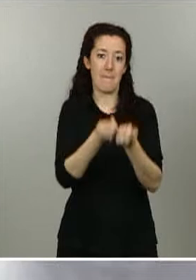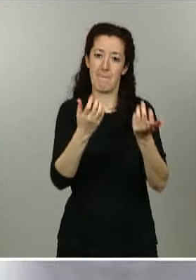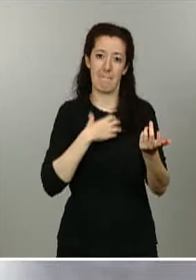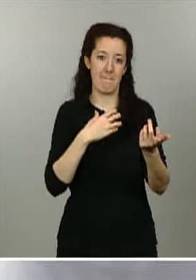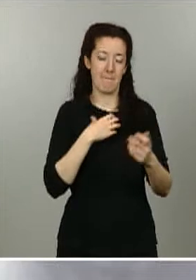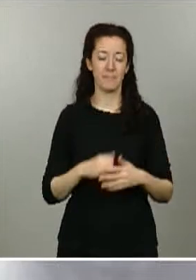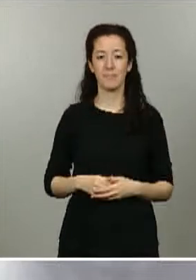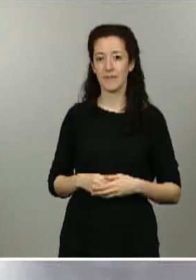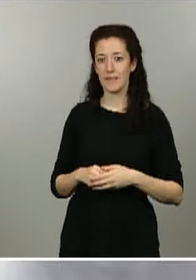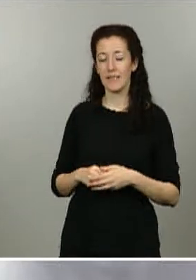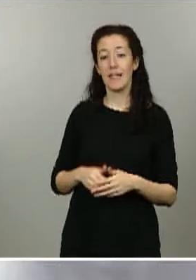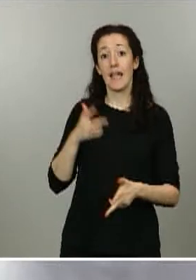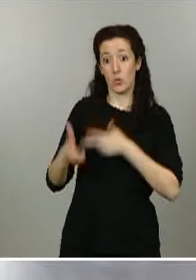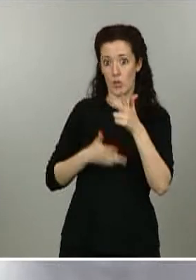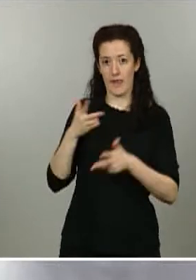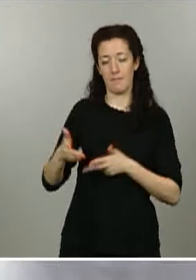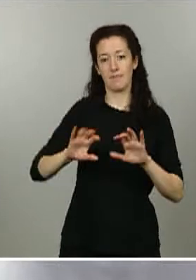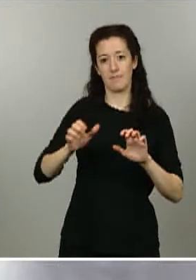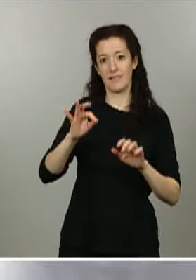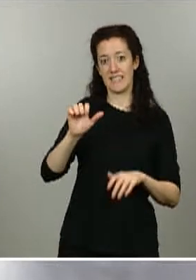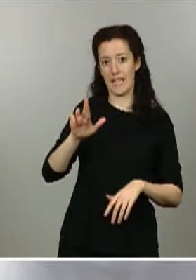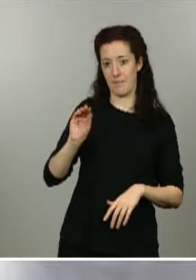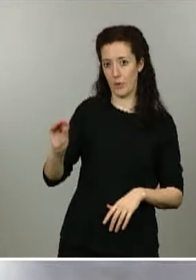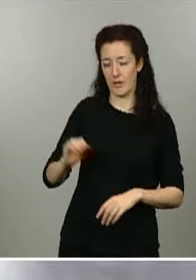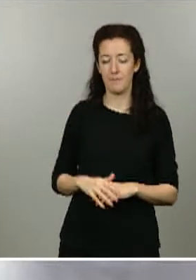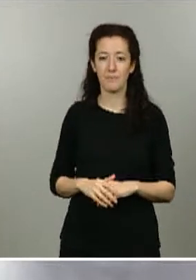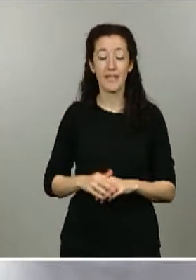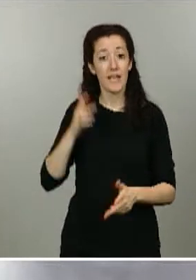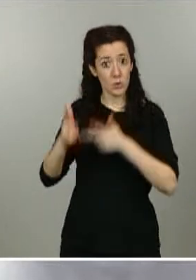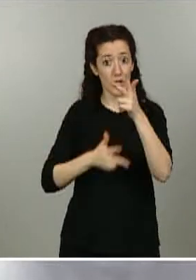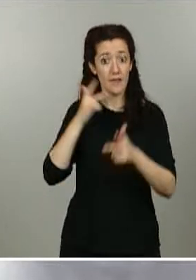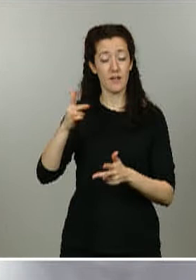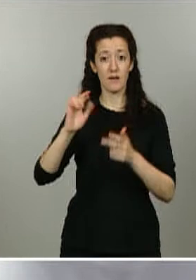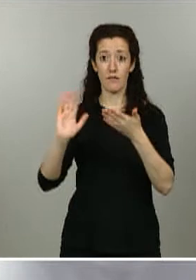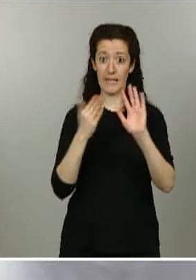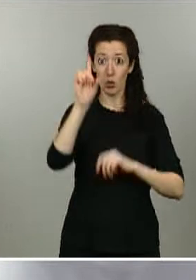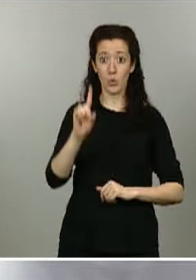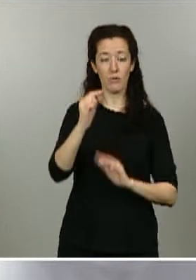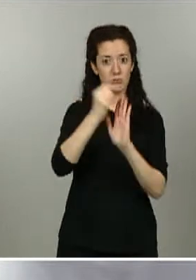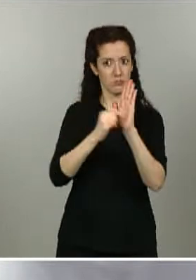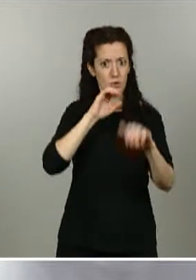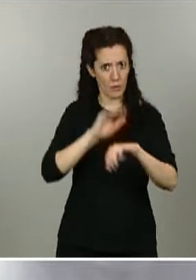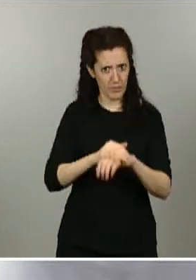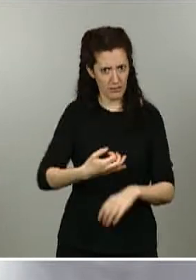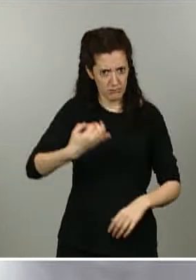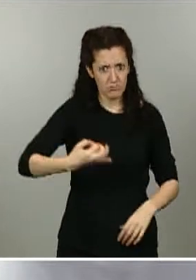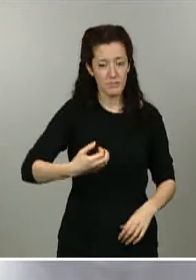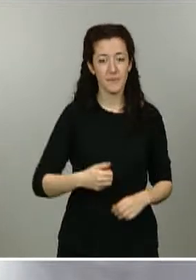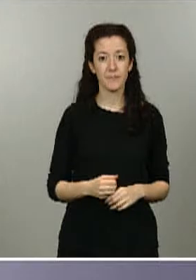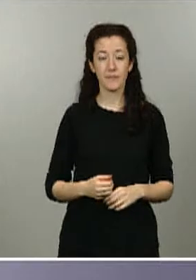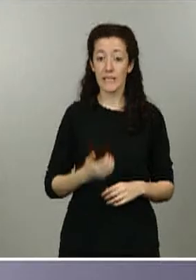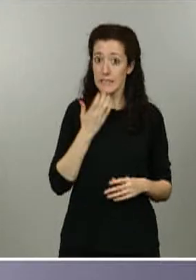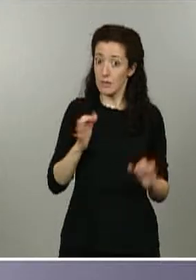SER, ¿Euskadi cumplía realmente los criterios para entrar en fase 1? Si es así, ¿por qué el Gobierno vasco ha limitado la movilidad a los ciudadanos, impide ir a